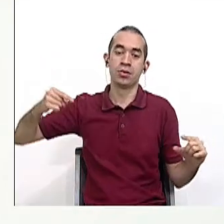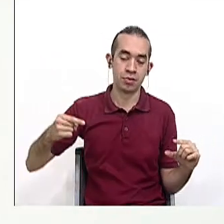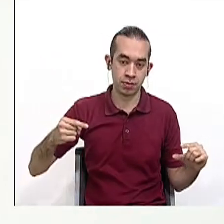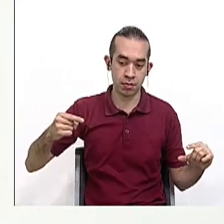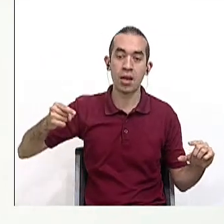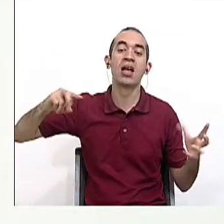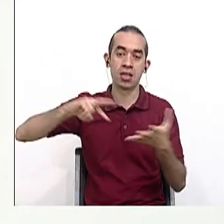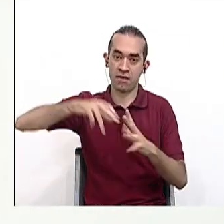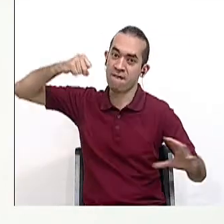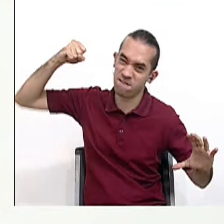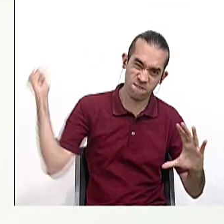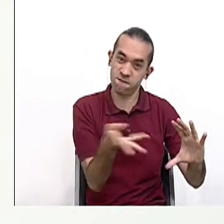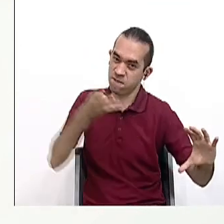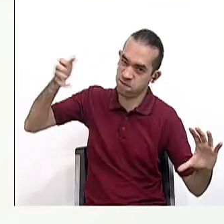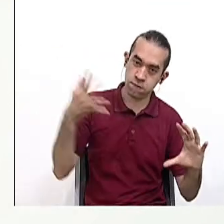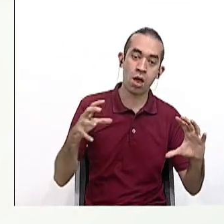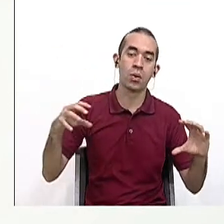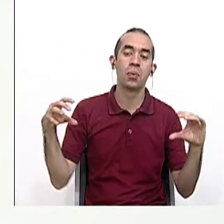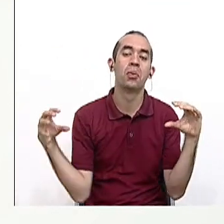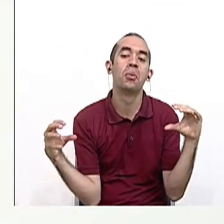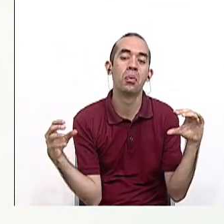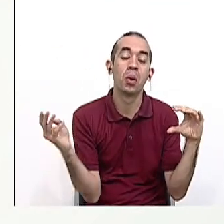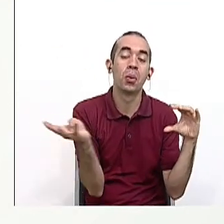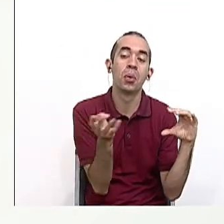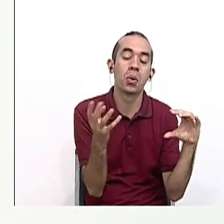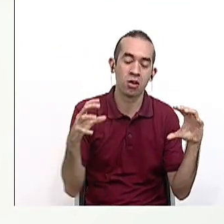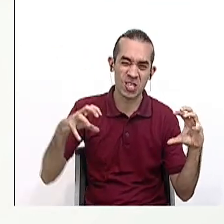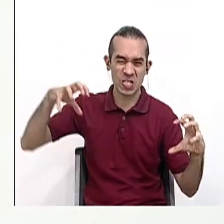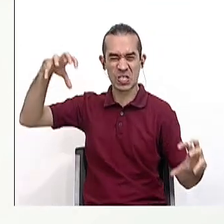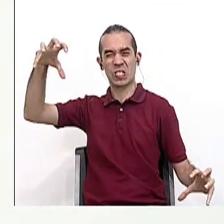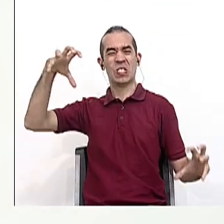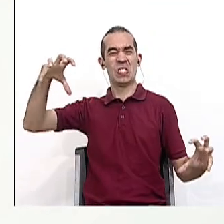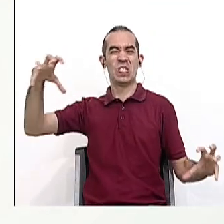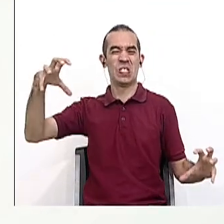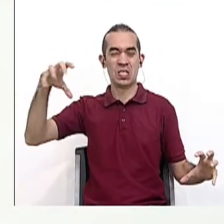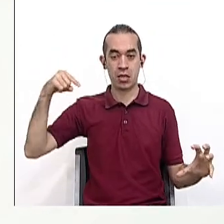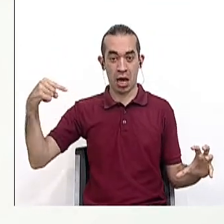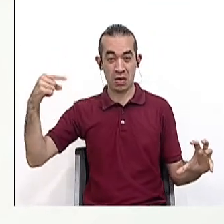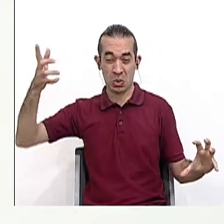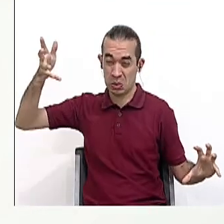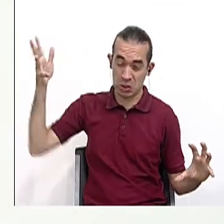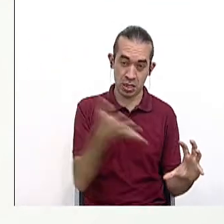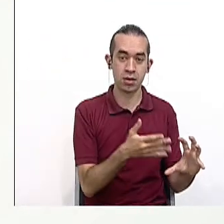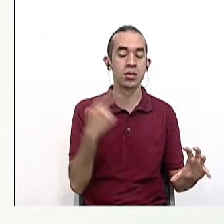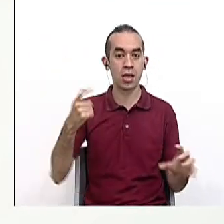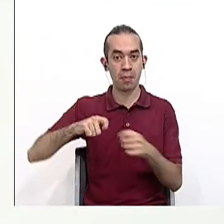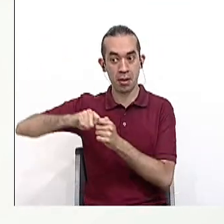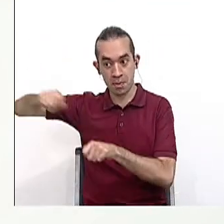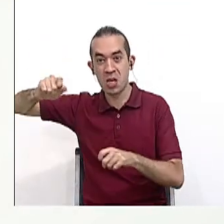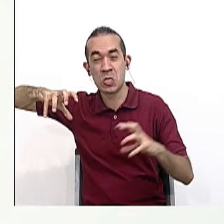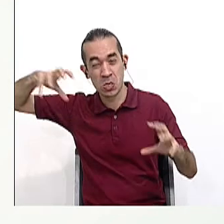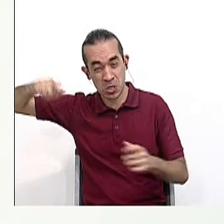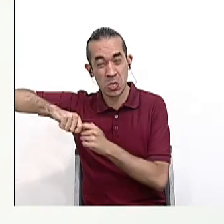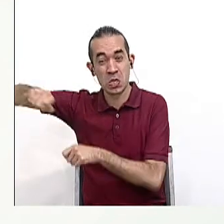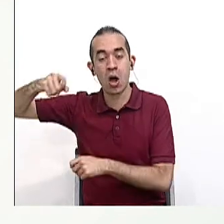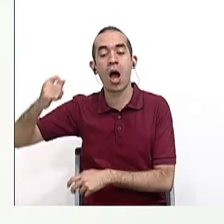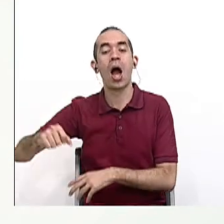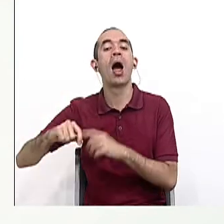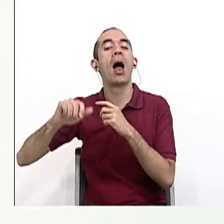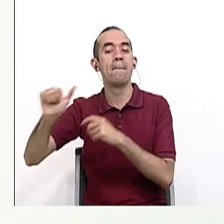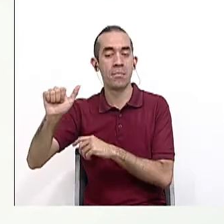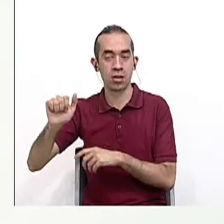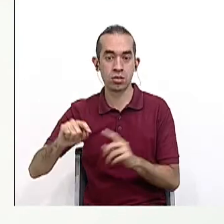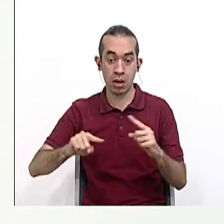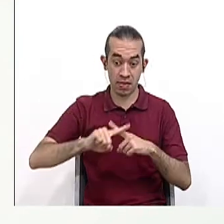diferencia de potencial y con la resistencia. Siempre la intensidad de la corriente va a estar en amperios o debe estar en amperios, la diferencia